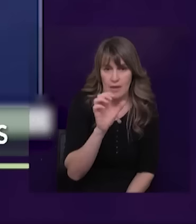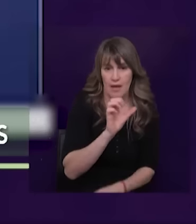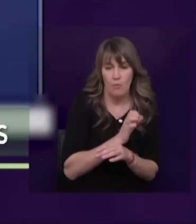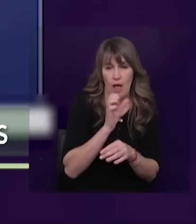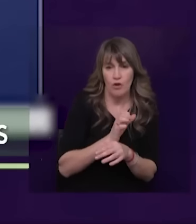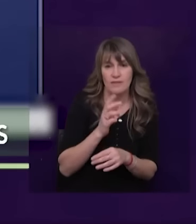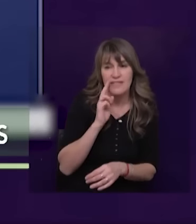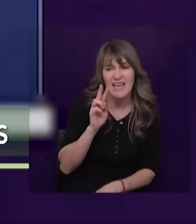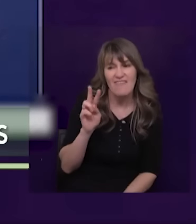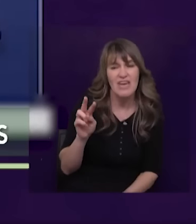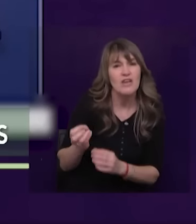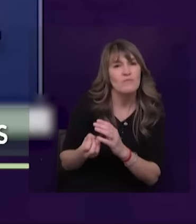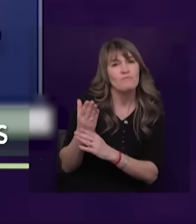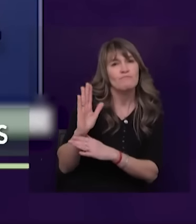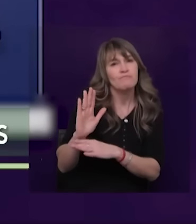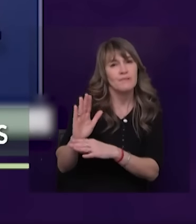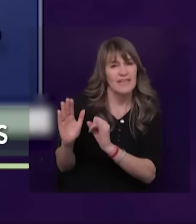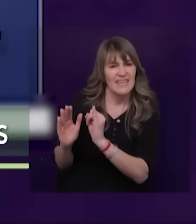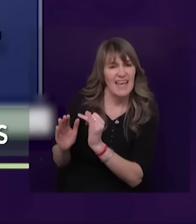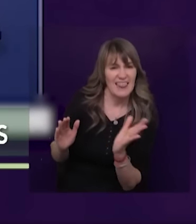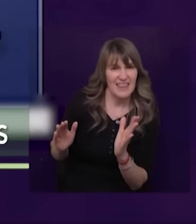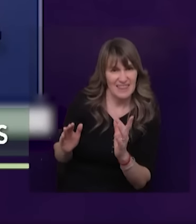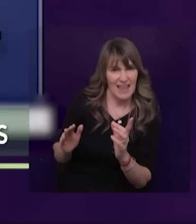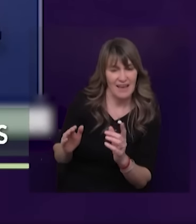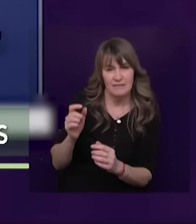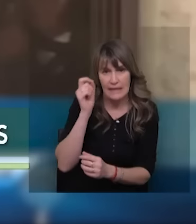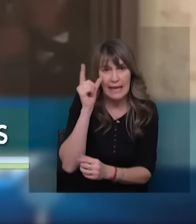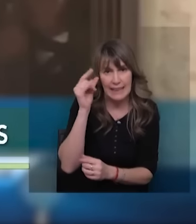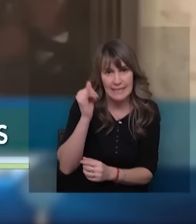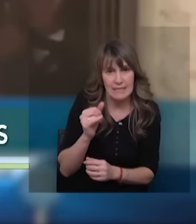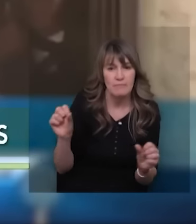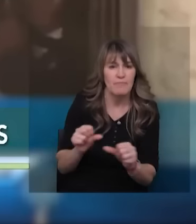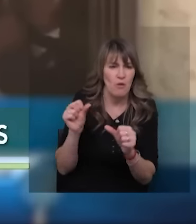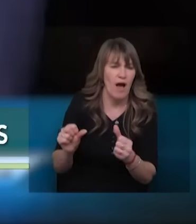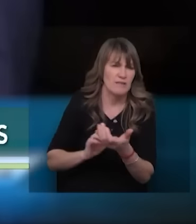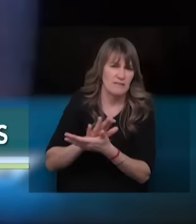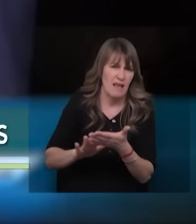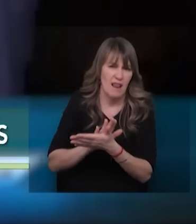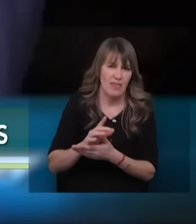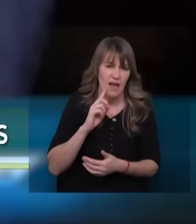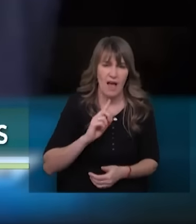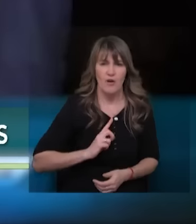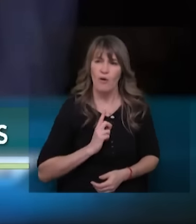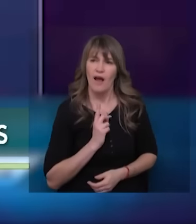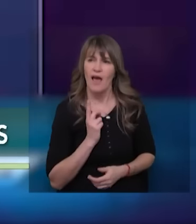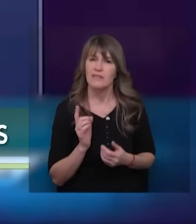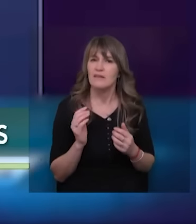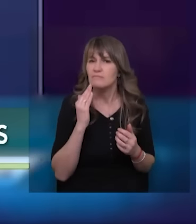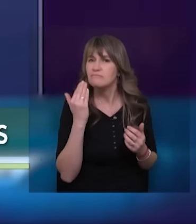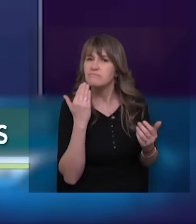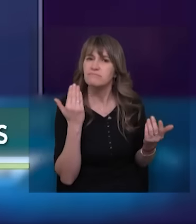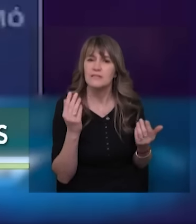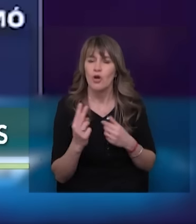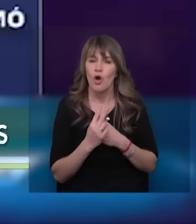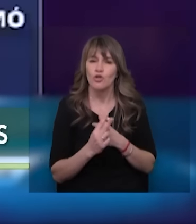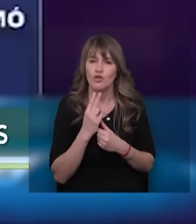un snob izquierdista y que es inteligente pero que no logra hacer nada a bukele como arrogante y que solo Busca controlar el poder para a sí